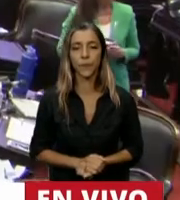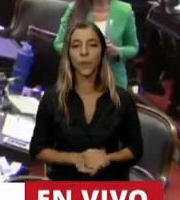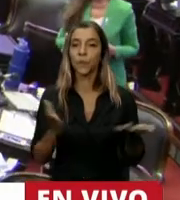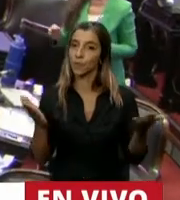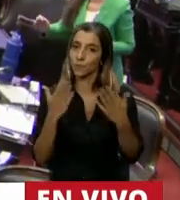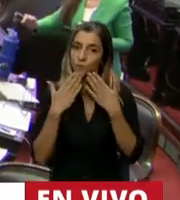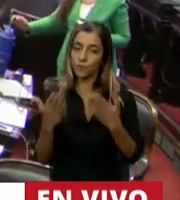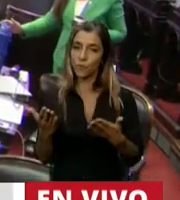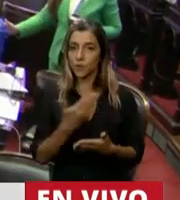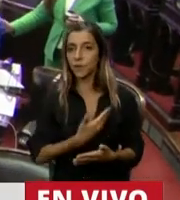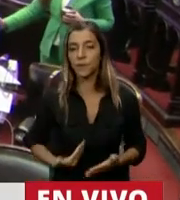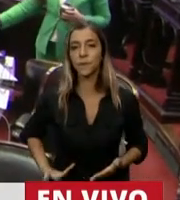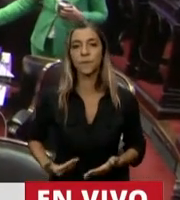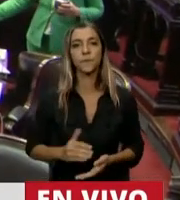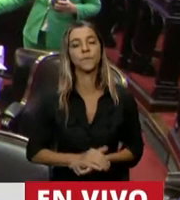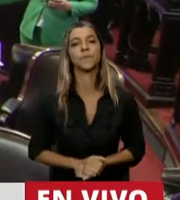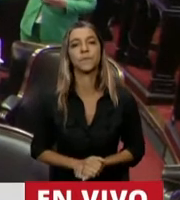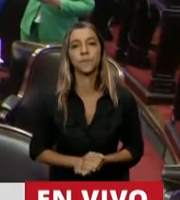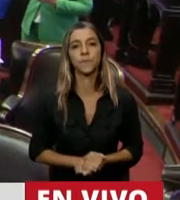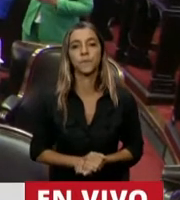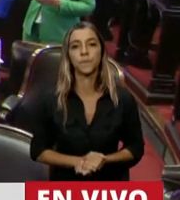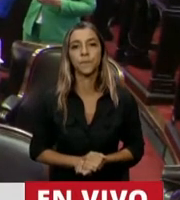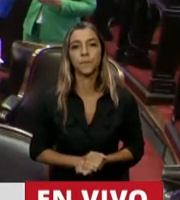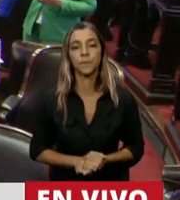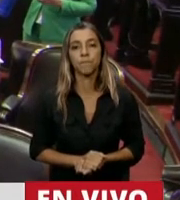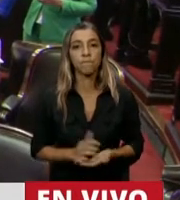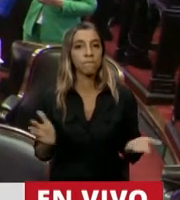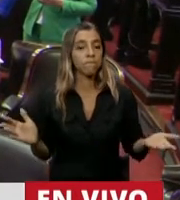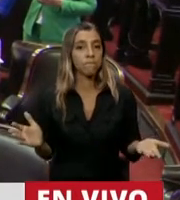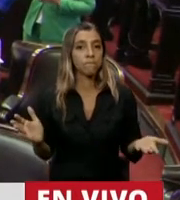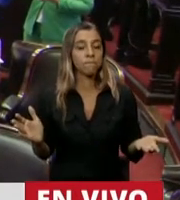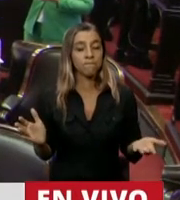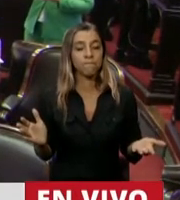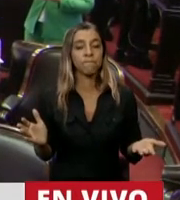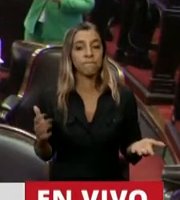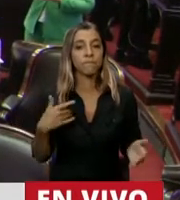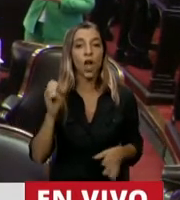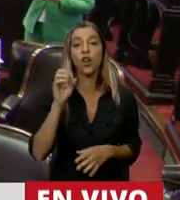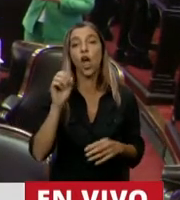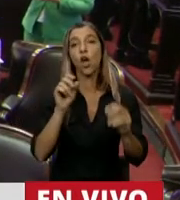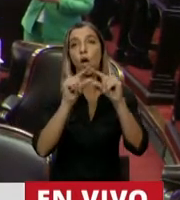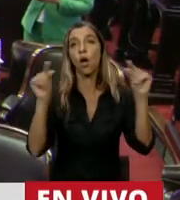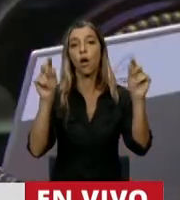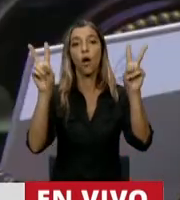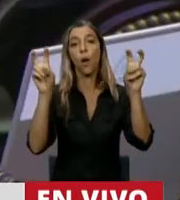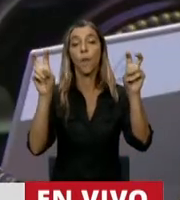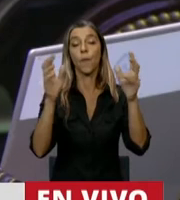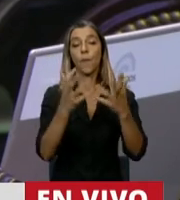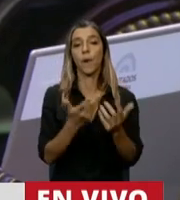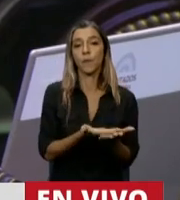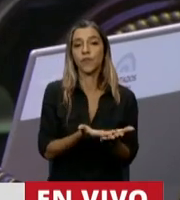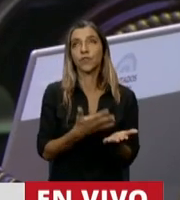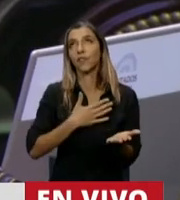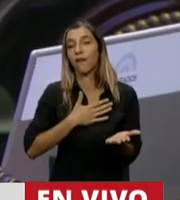Bueno, muchas gracias, señora Presidente. A pesar del nombre épico, romántico de esta